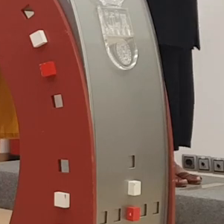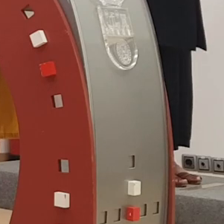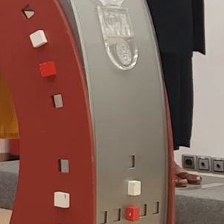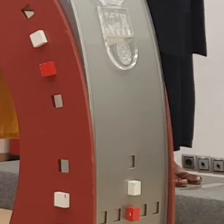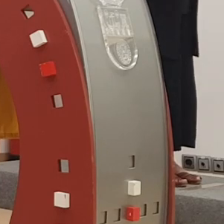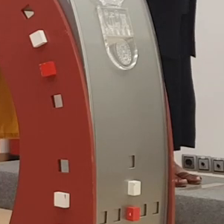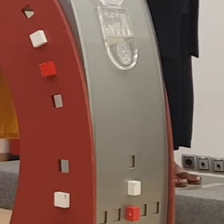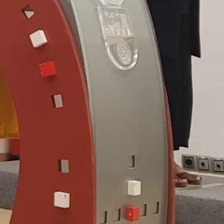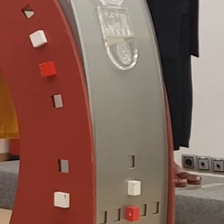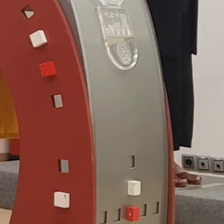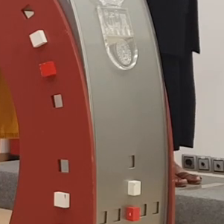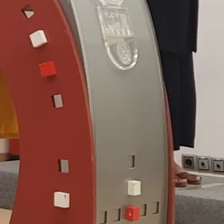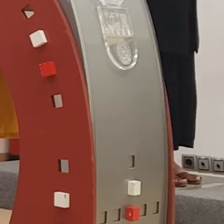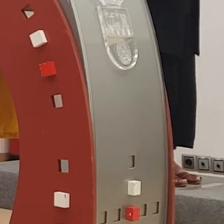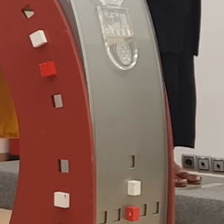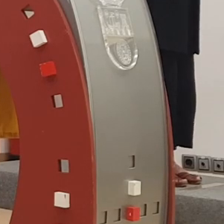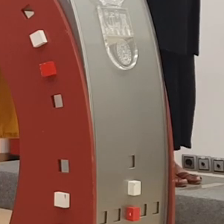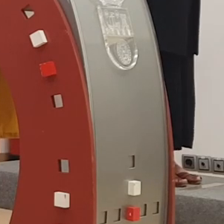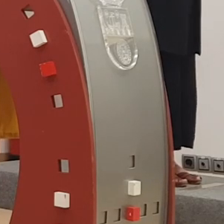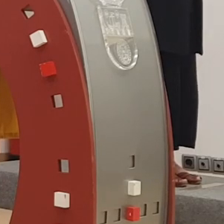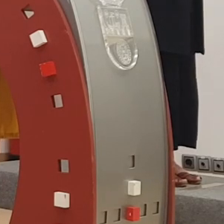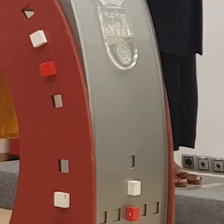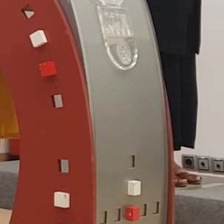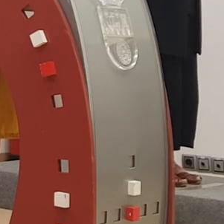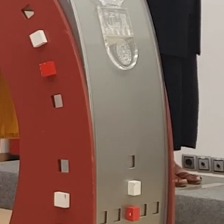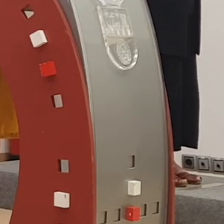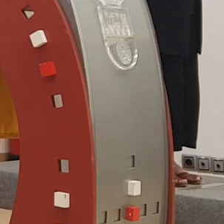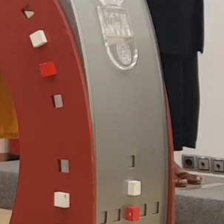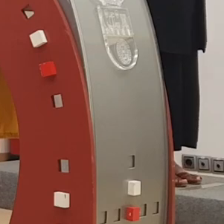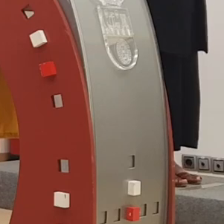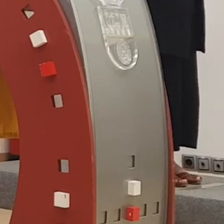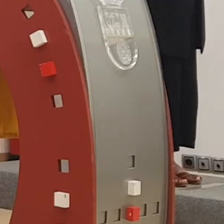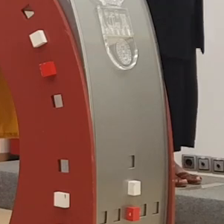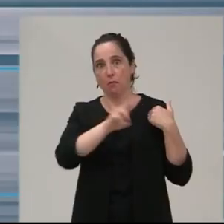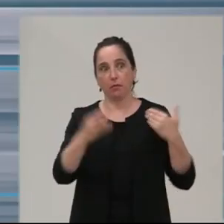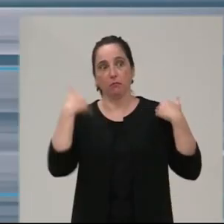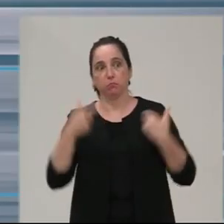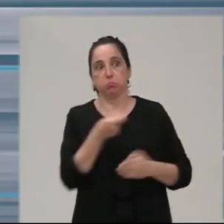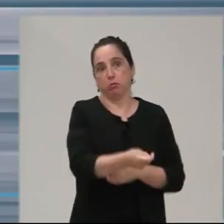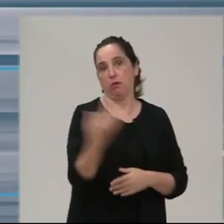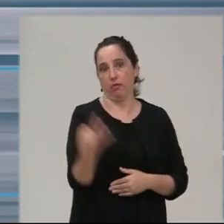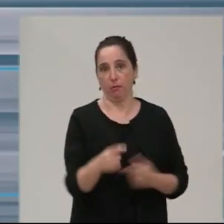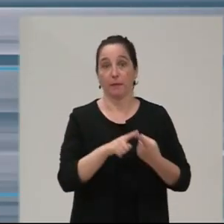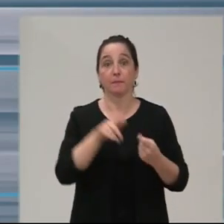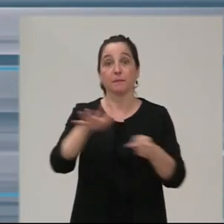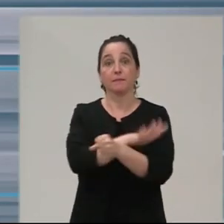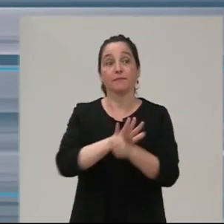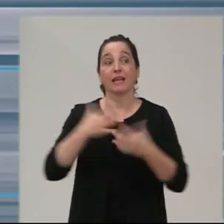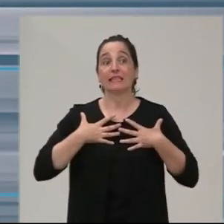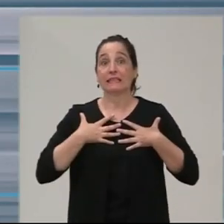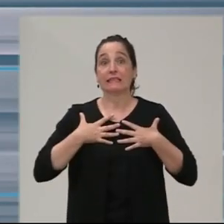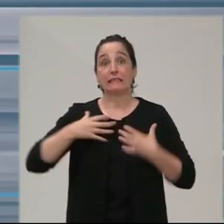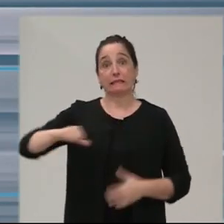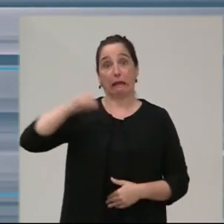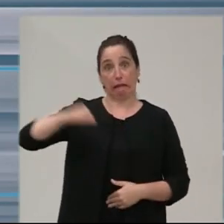justa que hemos defendido y respaldado siempre. En el ámbito sanitario, vamos a